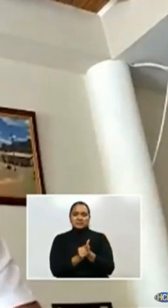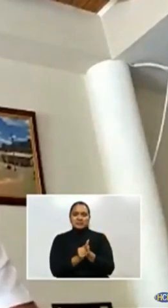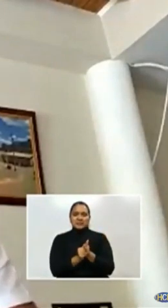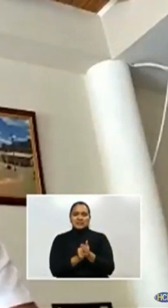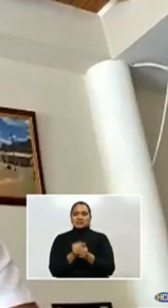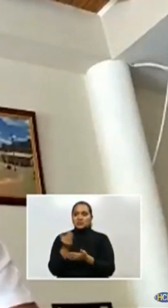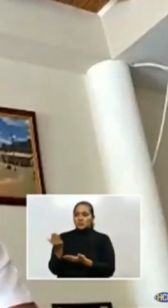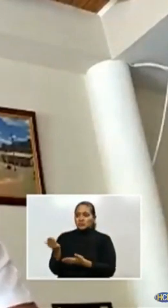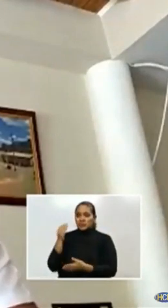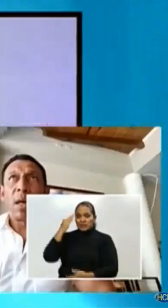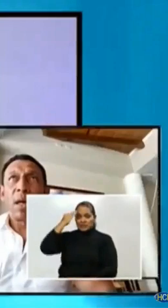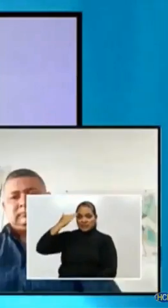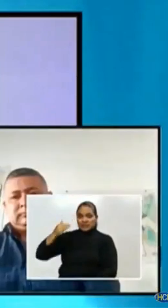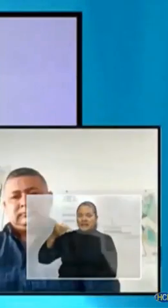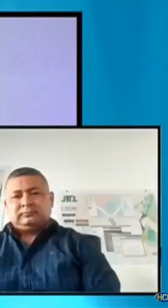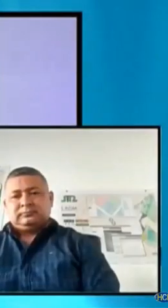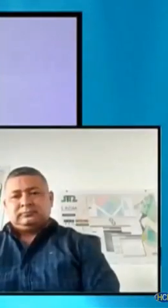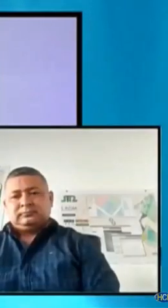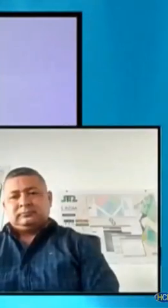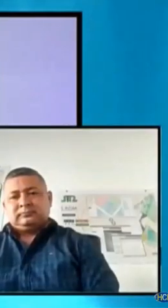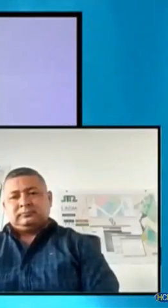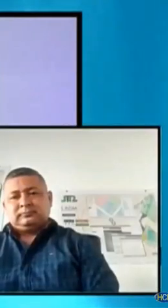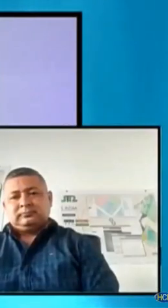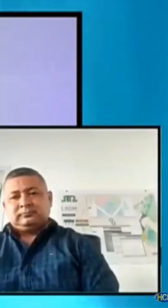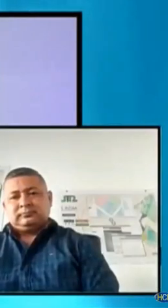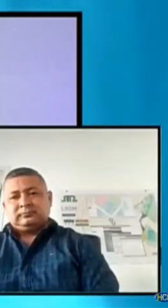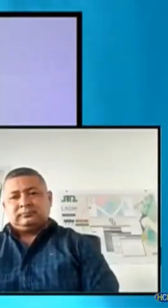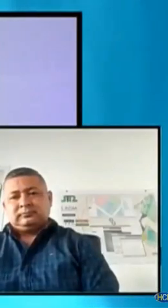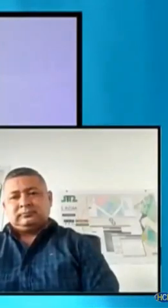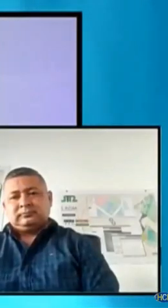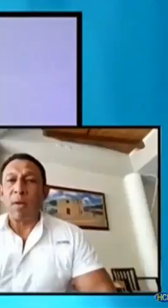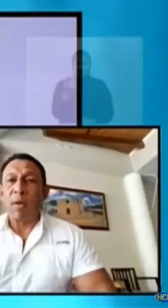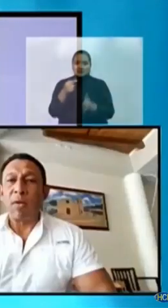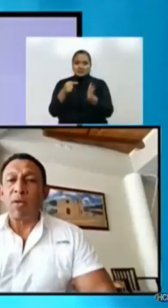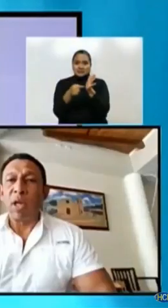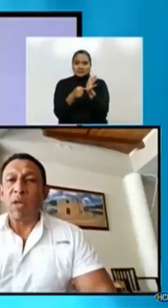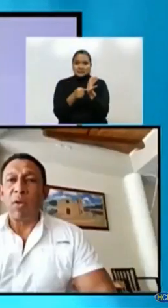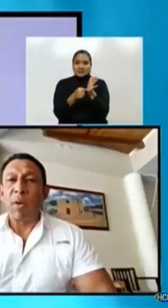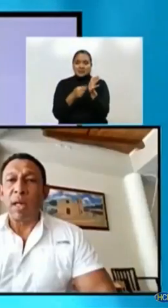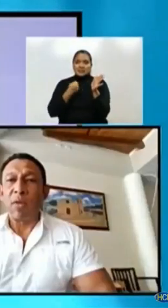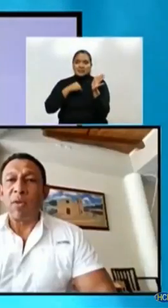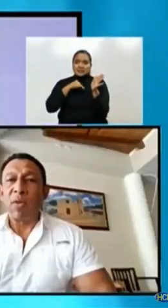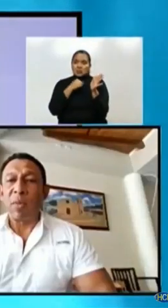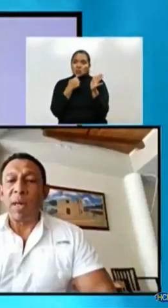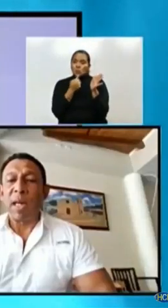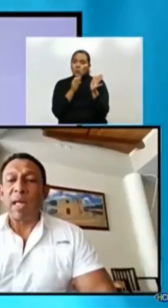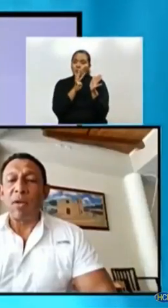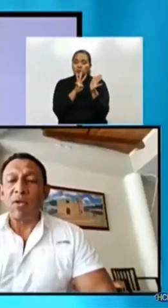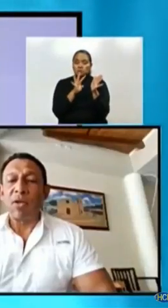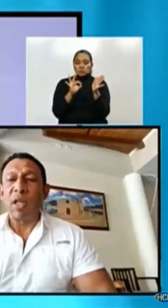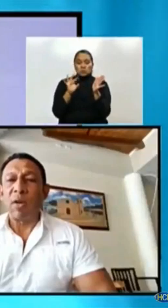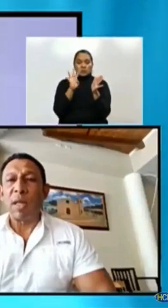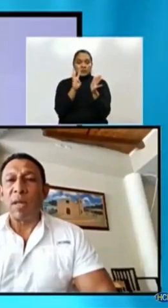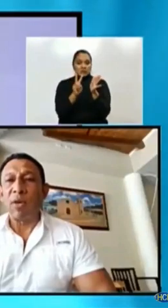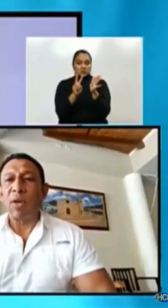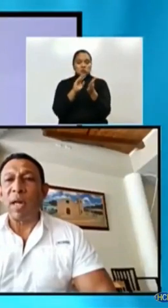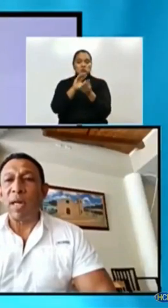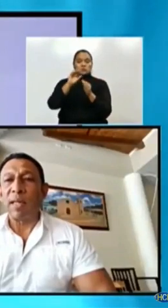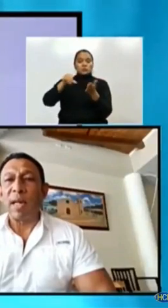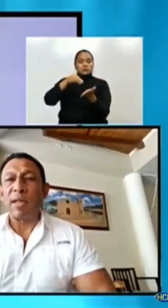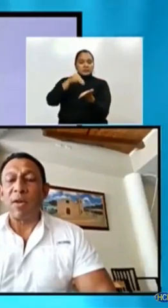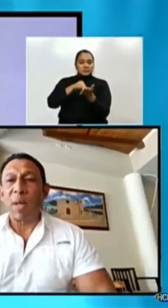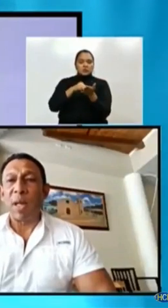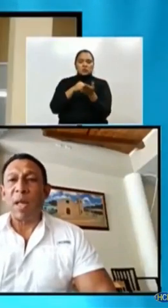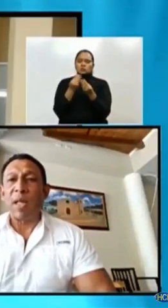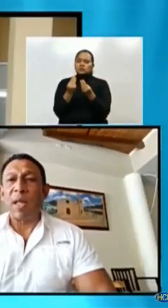Tito Libio. Nosotros queremos, en nombre de los 292 municipalidades, 298,